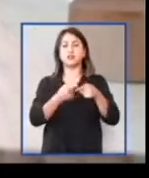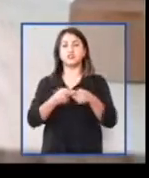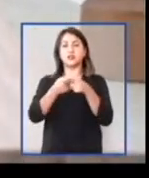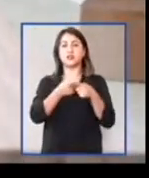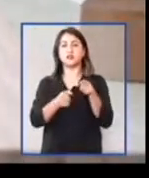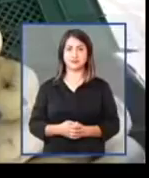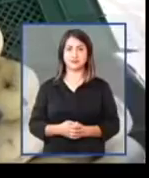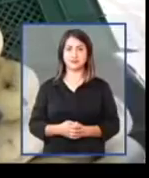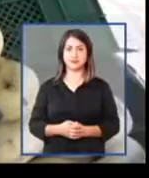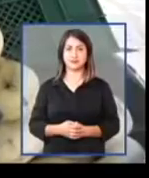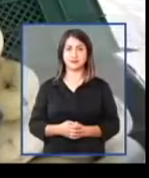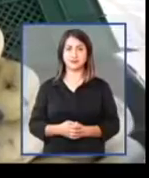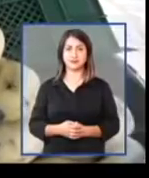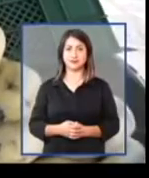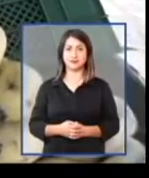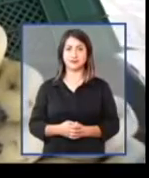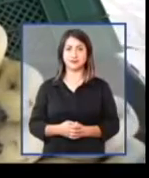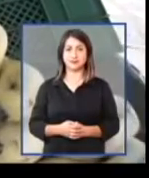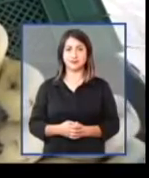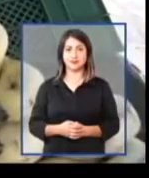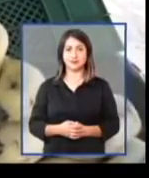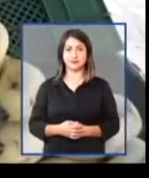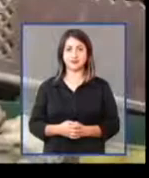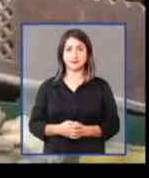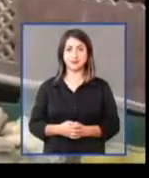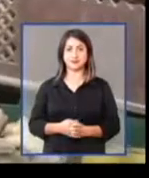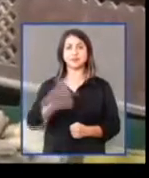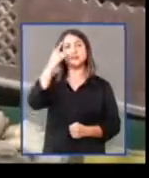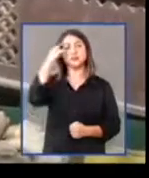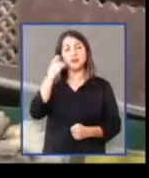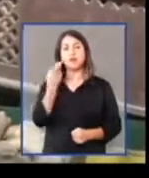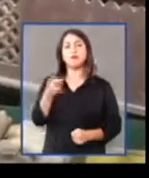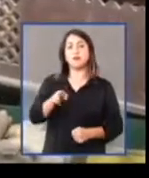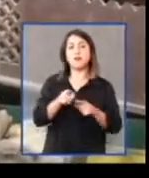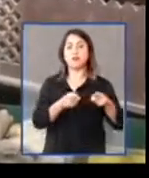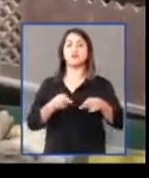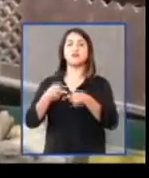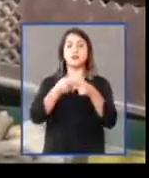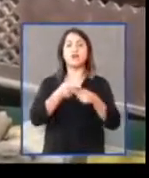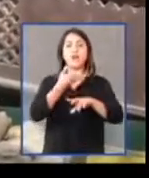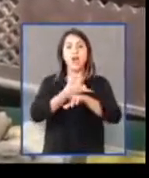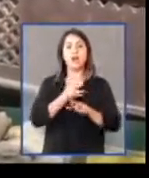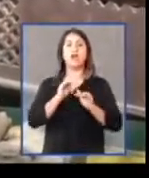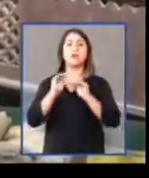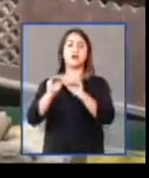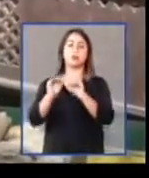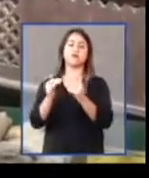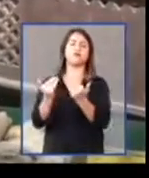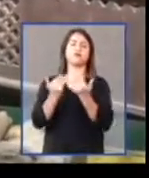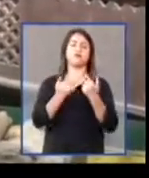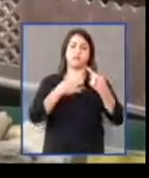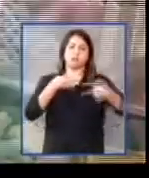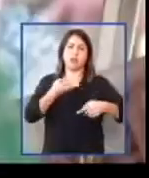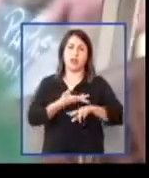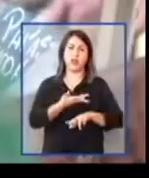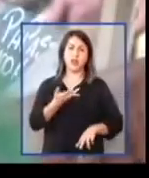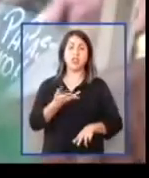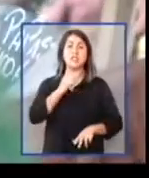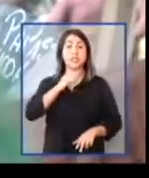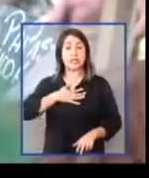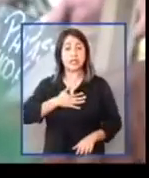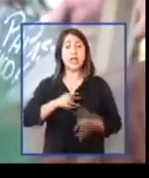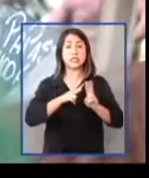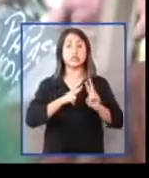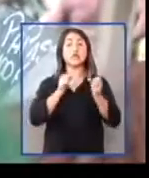prospectar nuevas vías de apoyo para la reinserción social y generar compromisos de entidades privadas para poder ofrecer